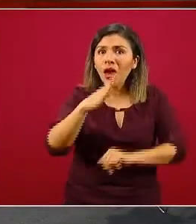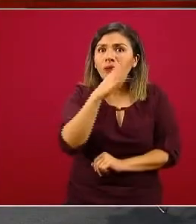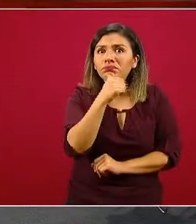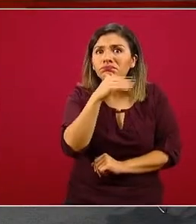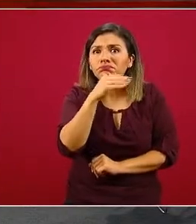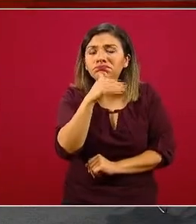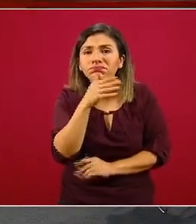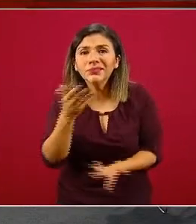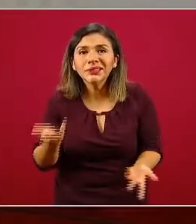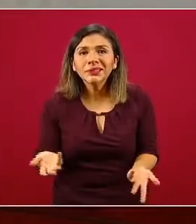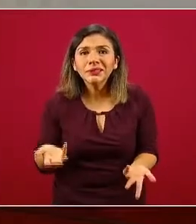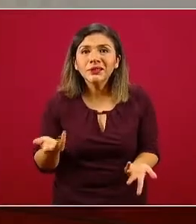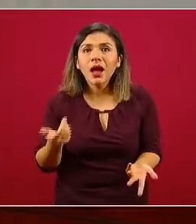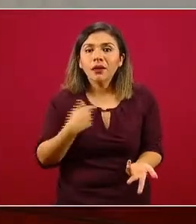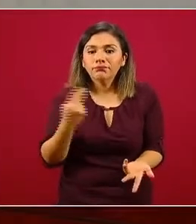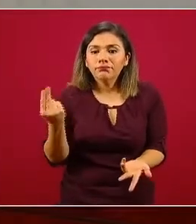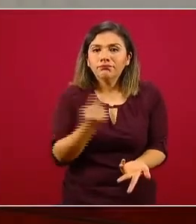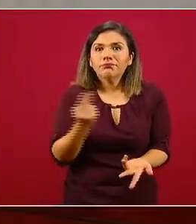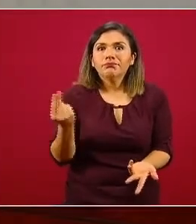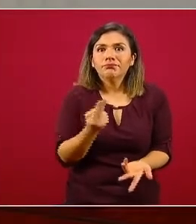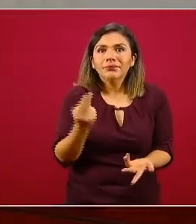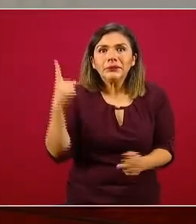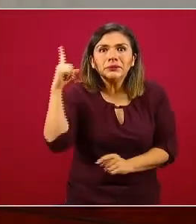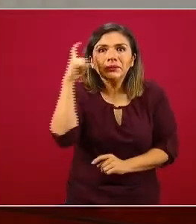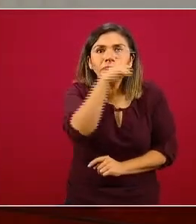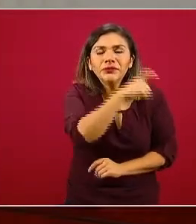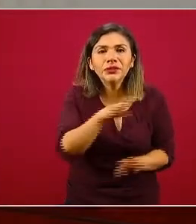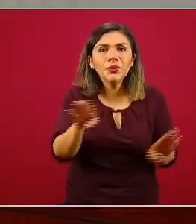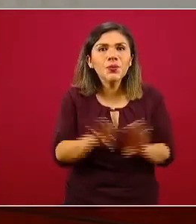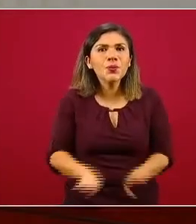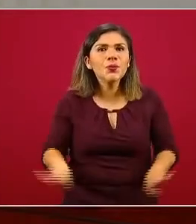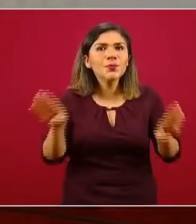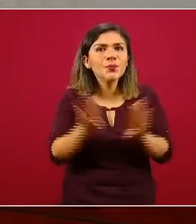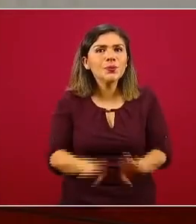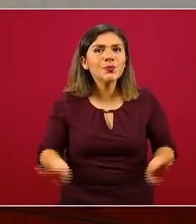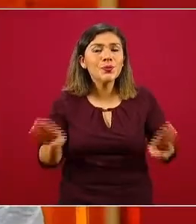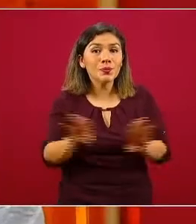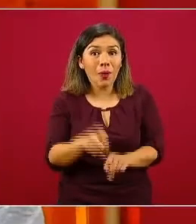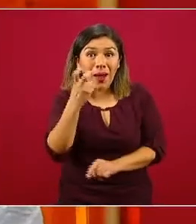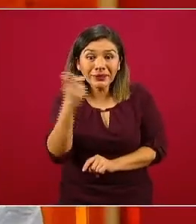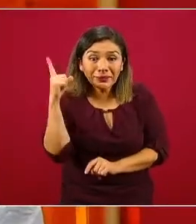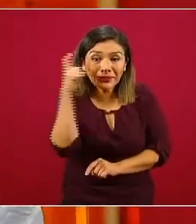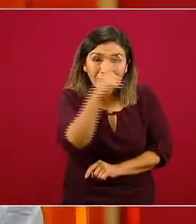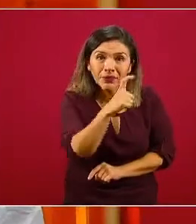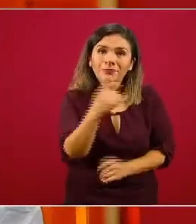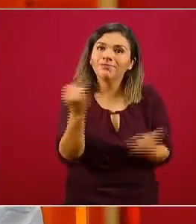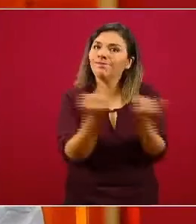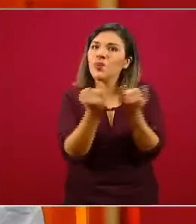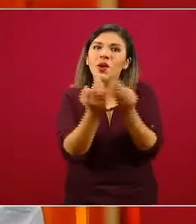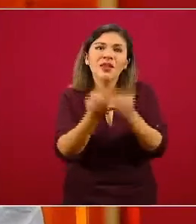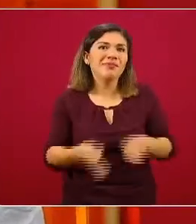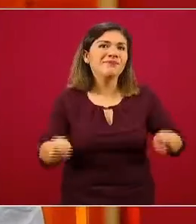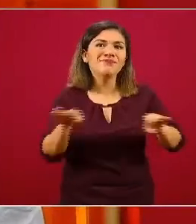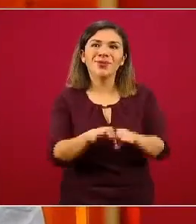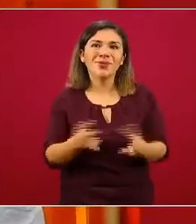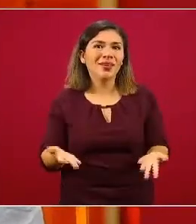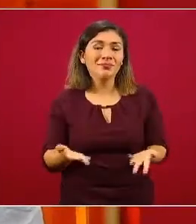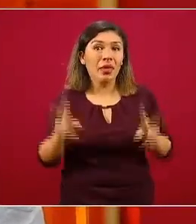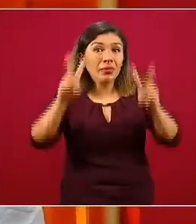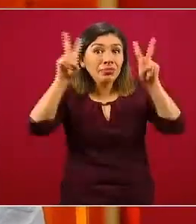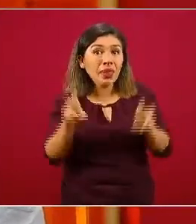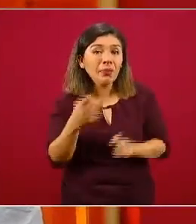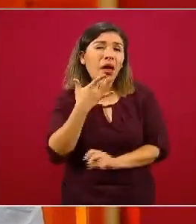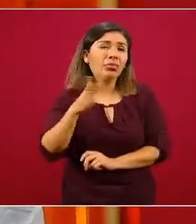necesitan, pues empieza a entrar en dificultades, y las dificultades son muy importantes. No es un tema